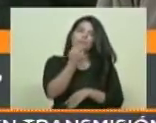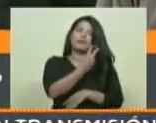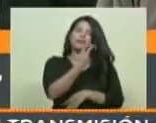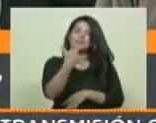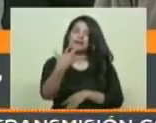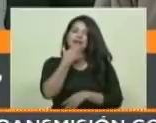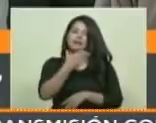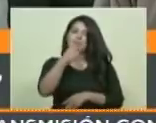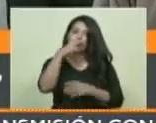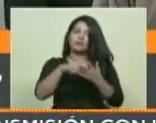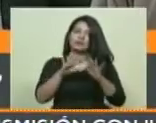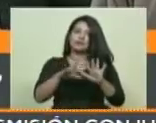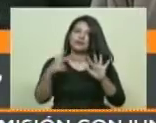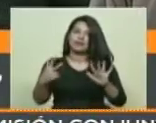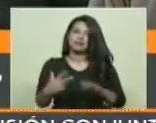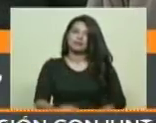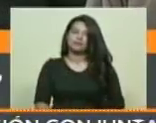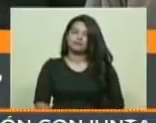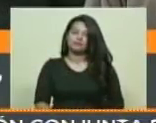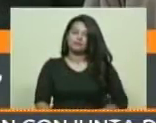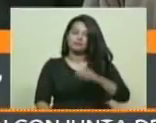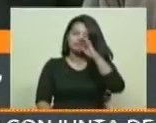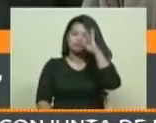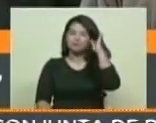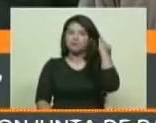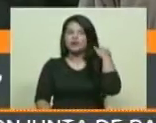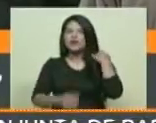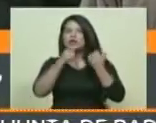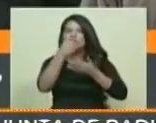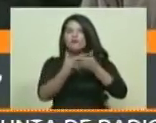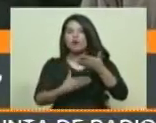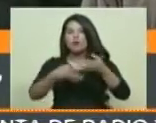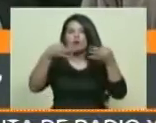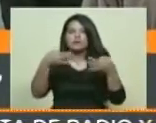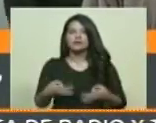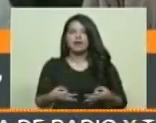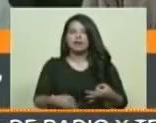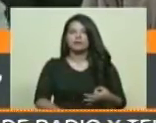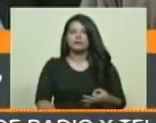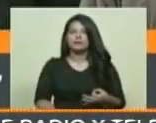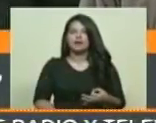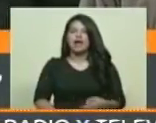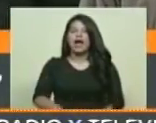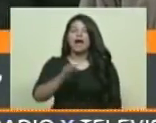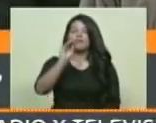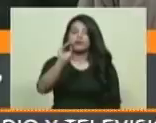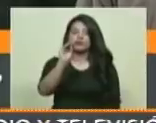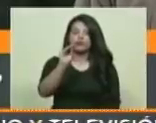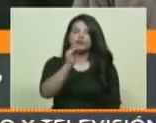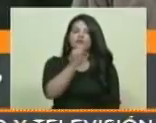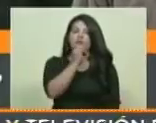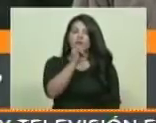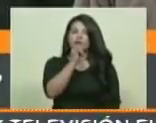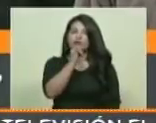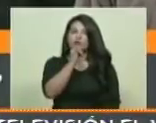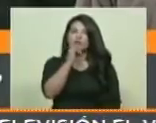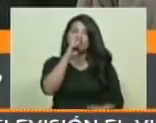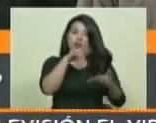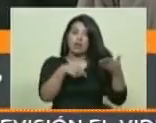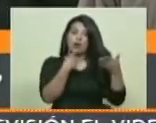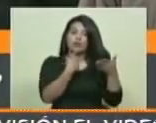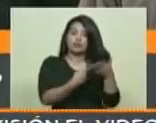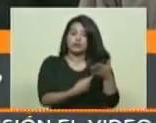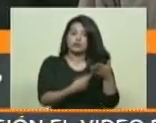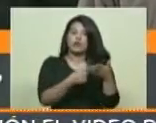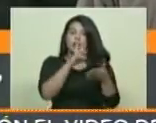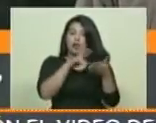de 2017. Bueno, este es un comunicado oficial para informar, como bien lo dice, lo